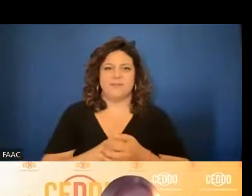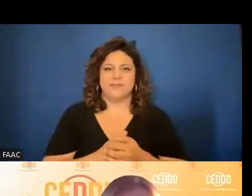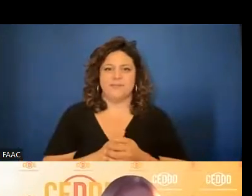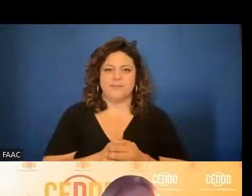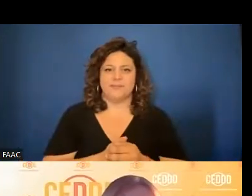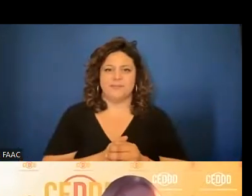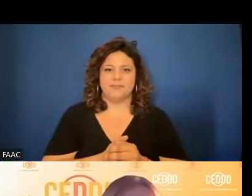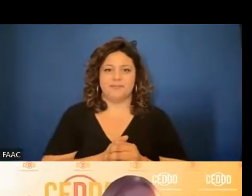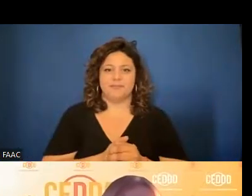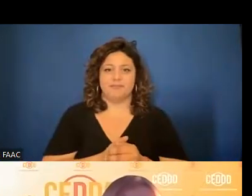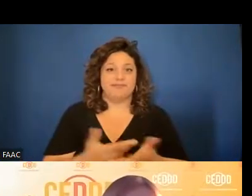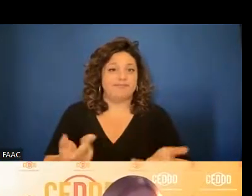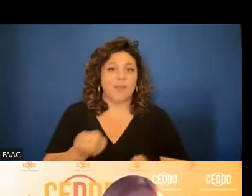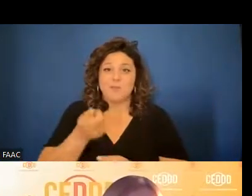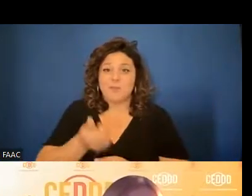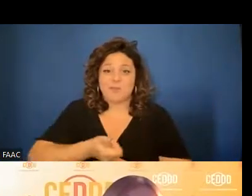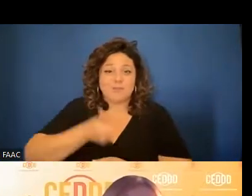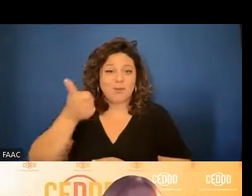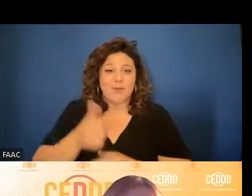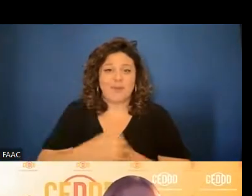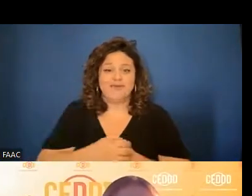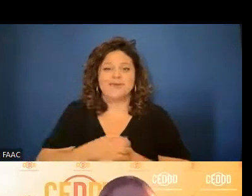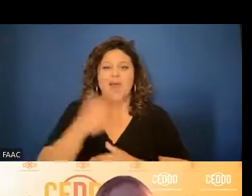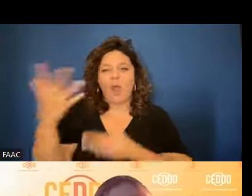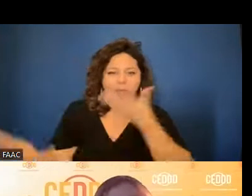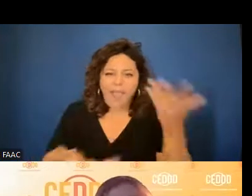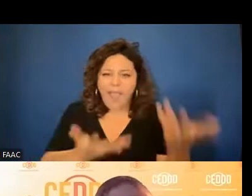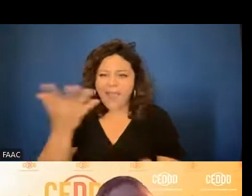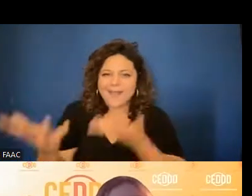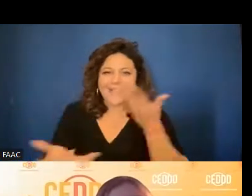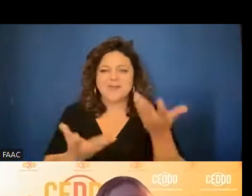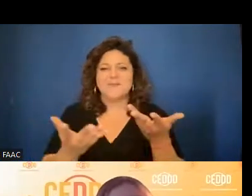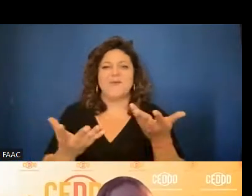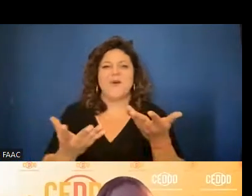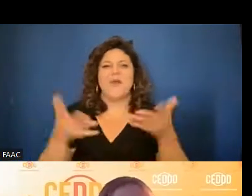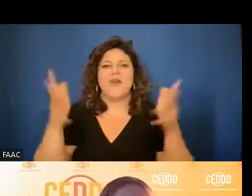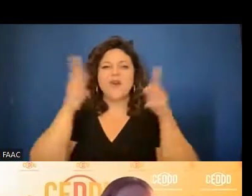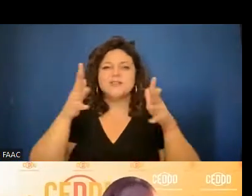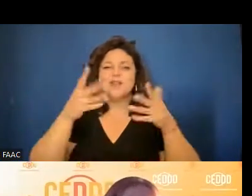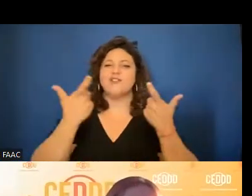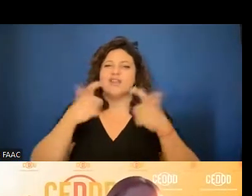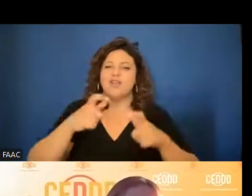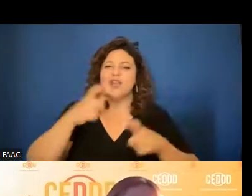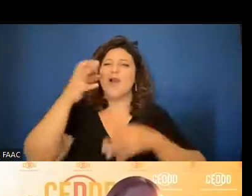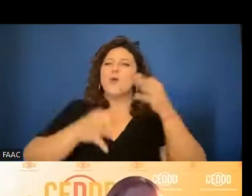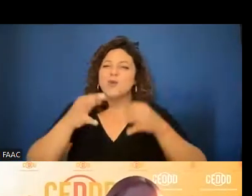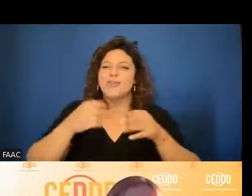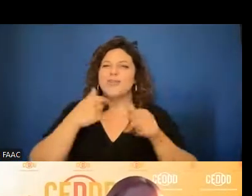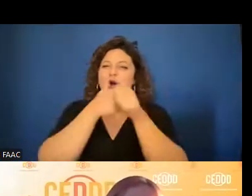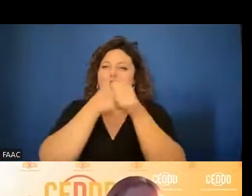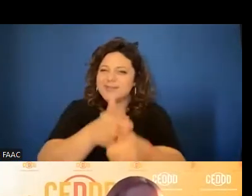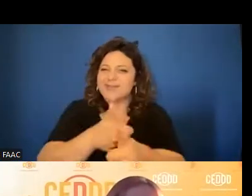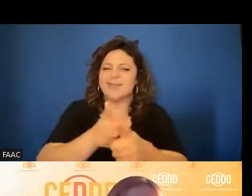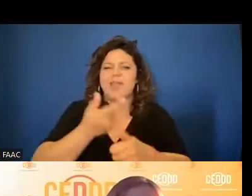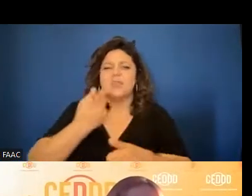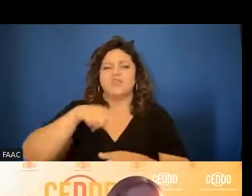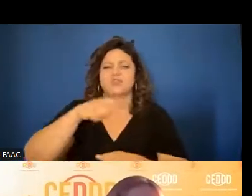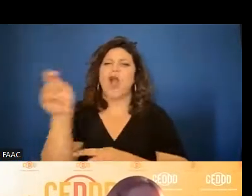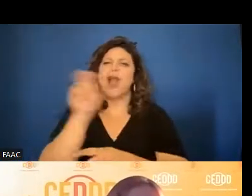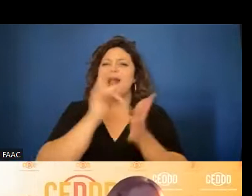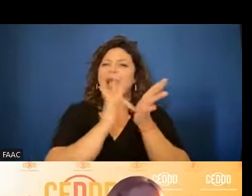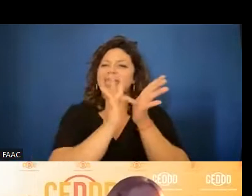qué ser activa. En este caso es una discriminación pasiva, es una discriminación en la que yo no cumplo mis obligaciones, con lo cual yo creo que